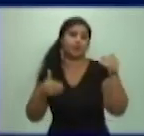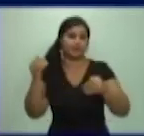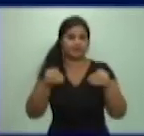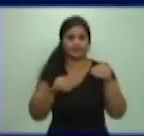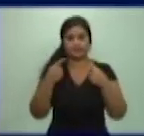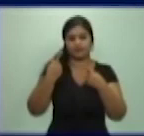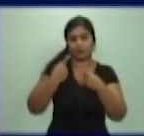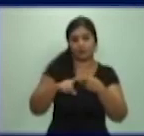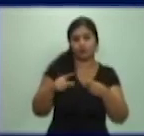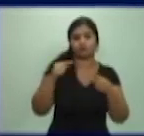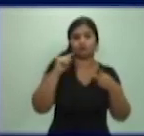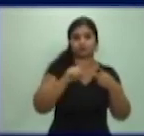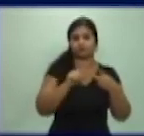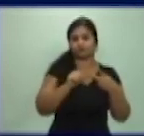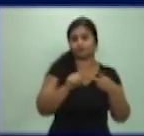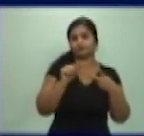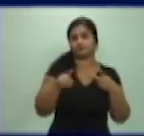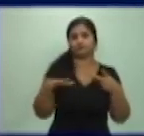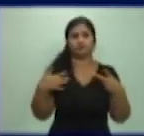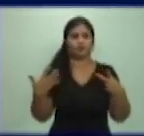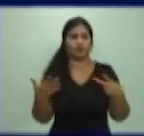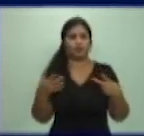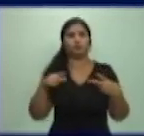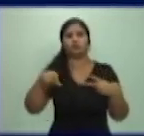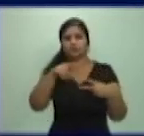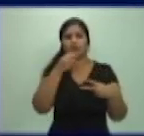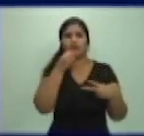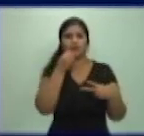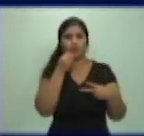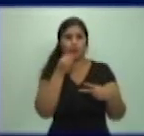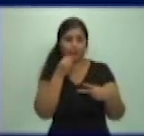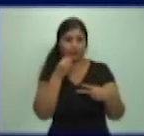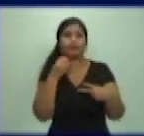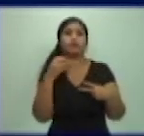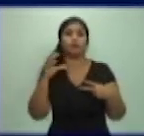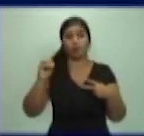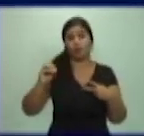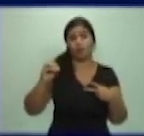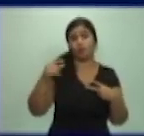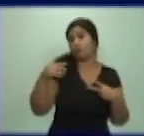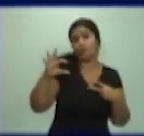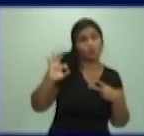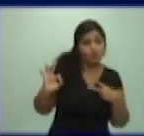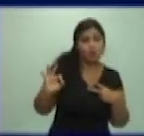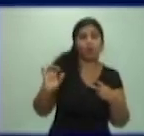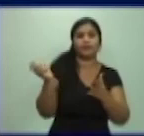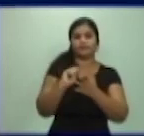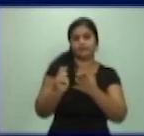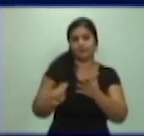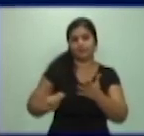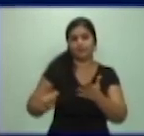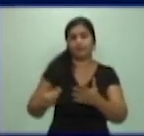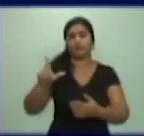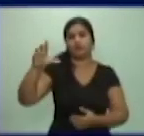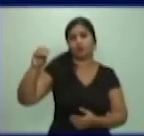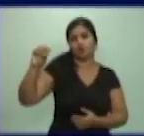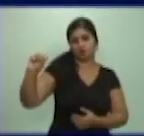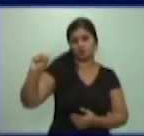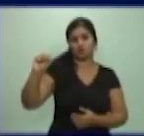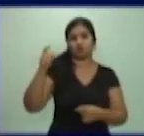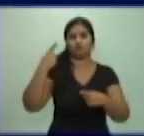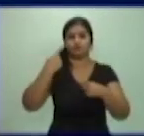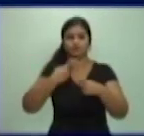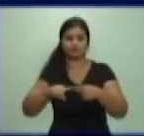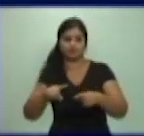autores, personajes, usted puede o no poner el artículo. Y el predicado, bueno, sería lo que resta. En muchas obras